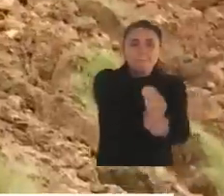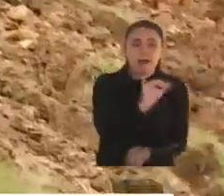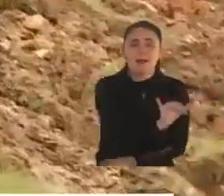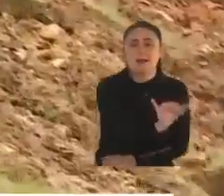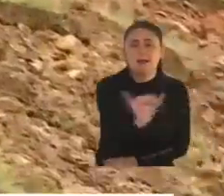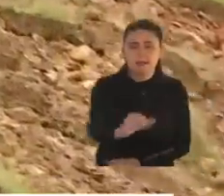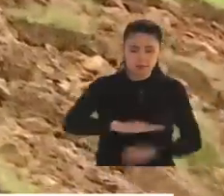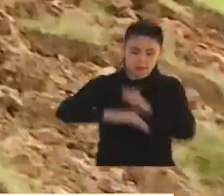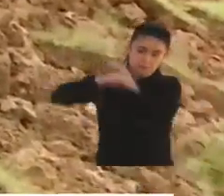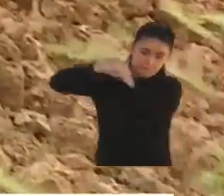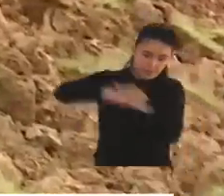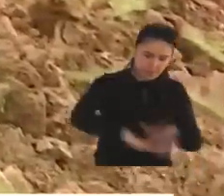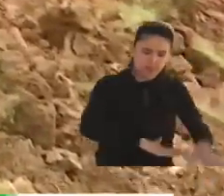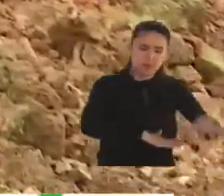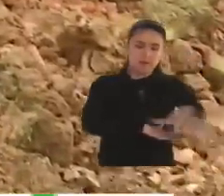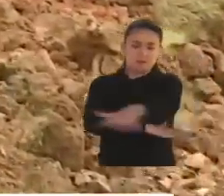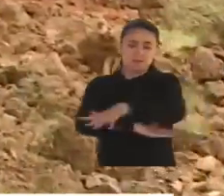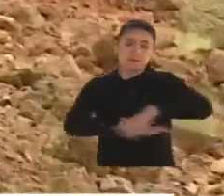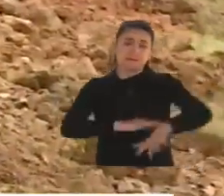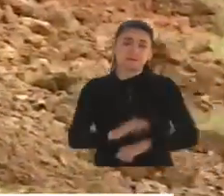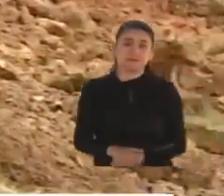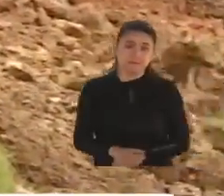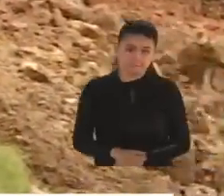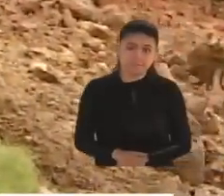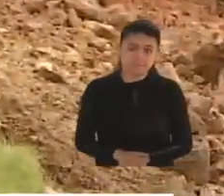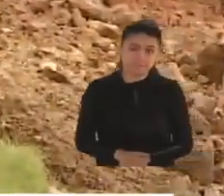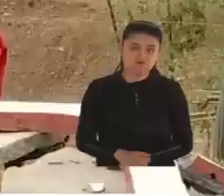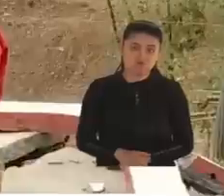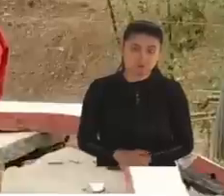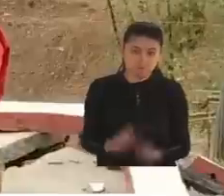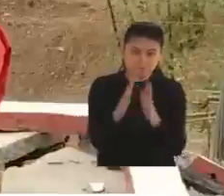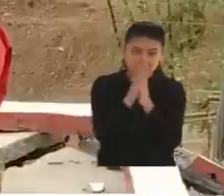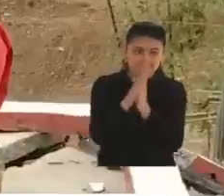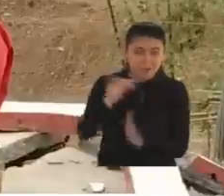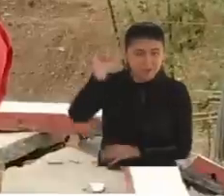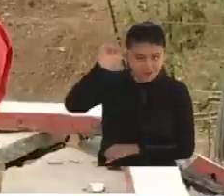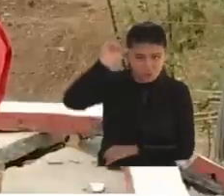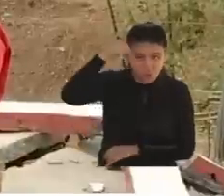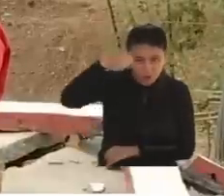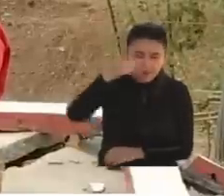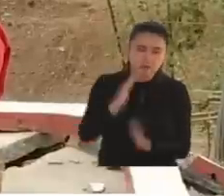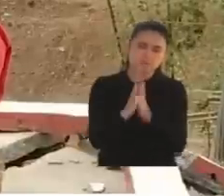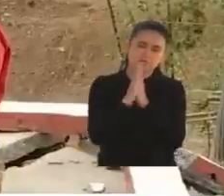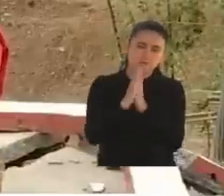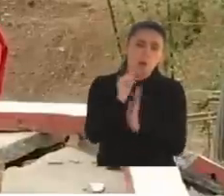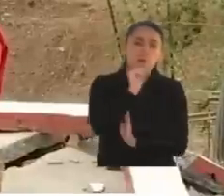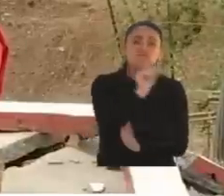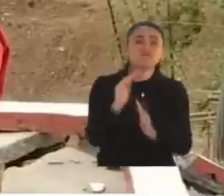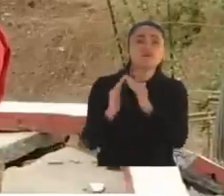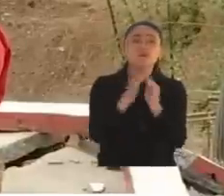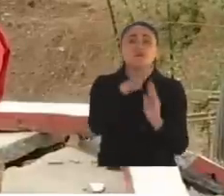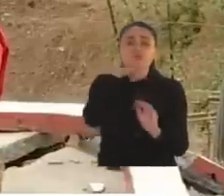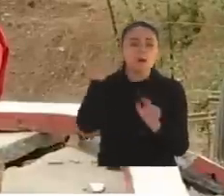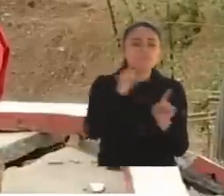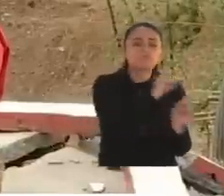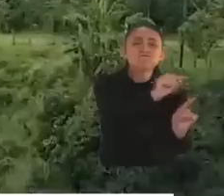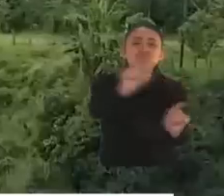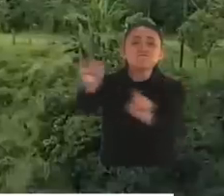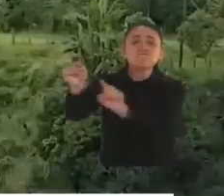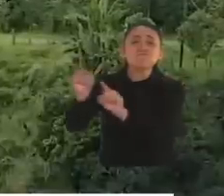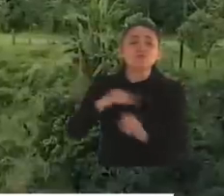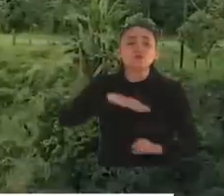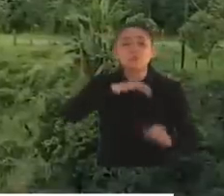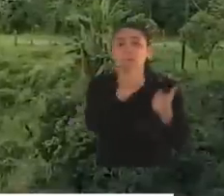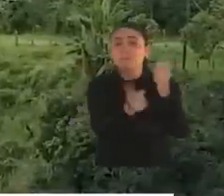de la avalancha. Se acuerden de nosotros que por allá vivimos hartas veredas, son como 11 veredas. Y poco las ayudas para allá.